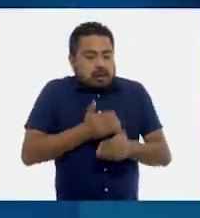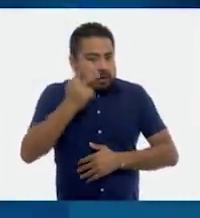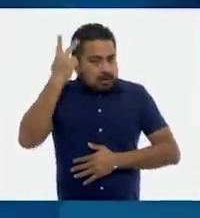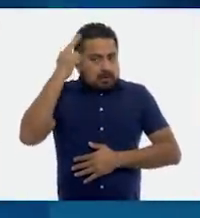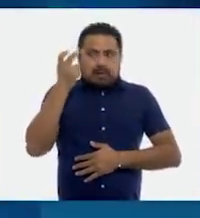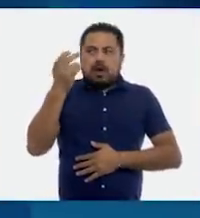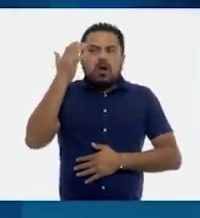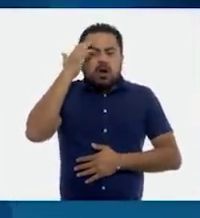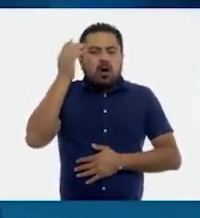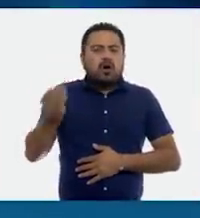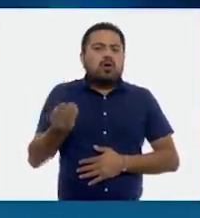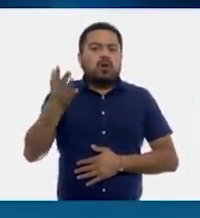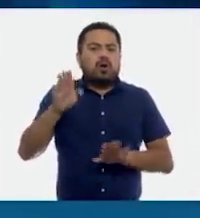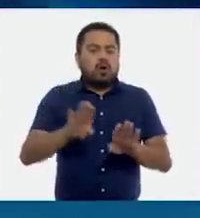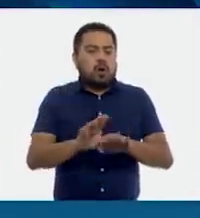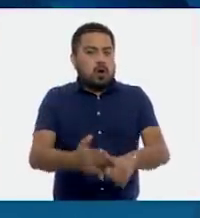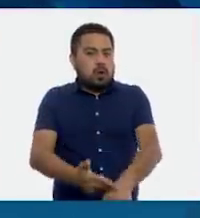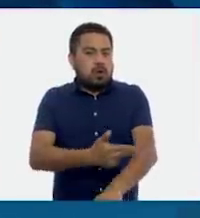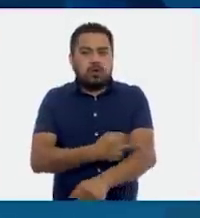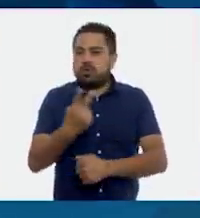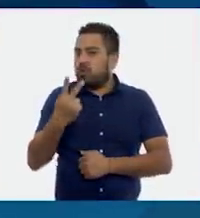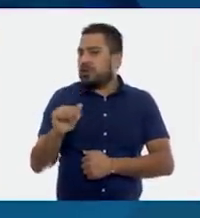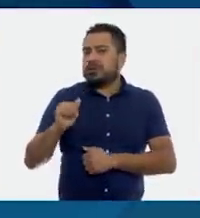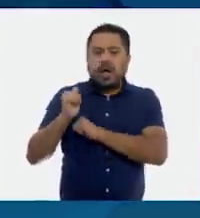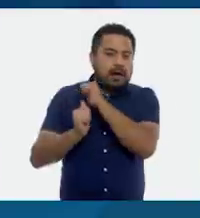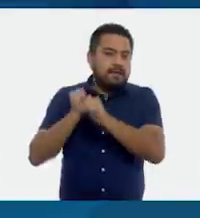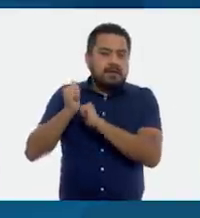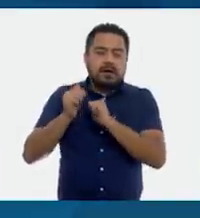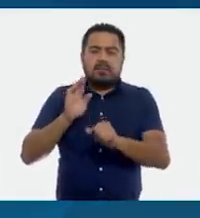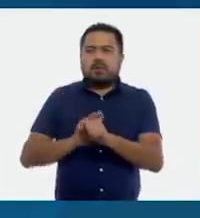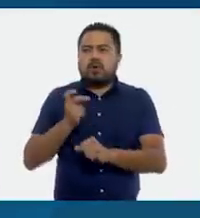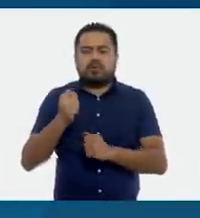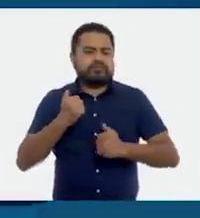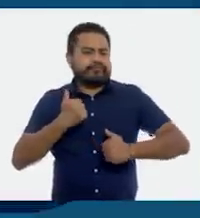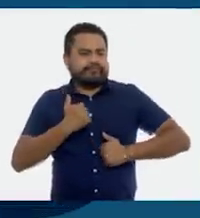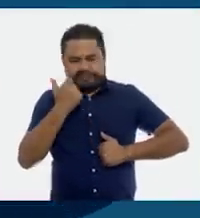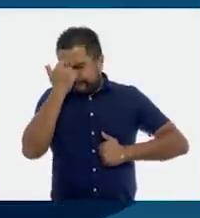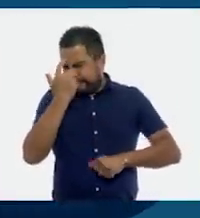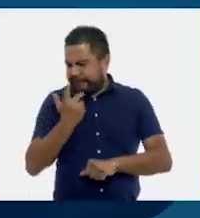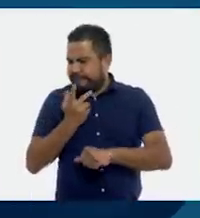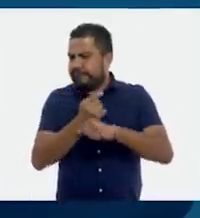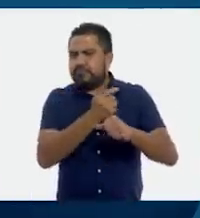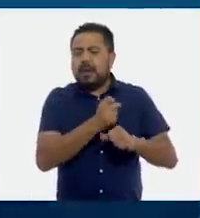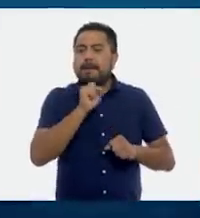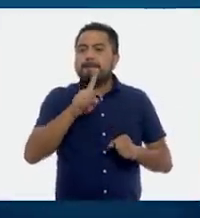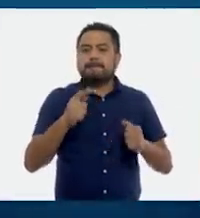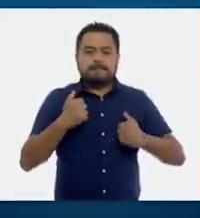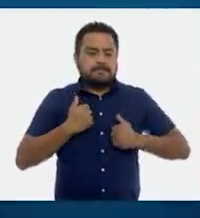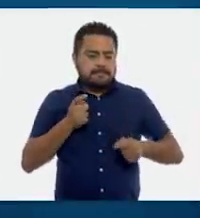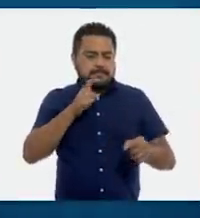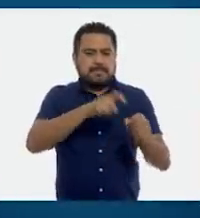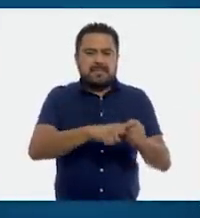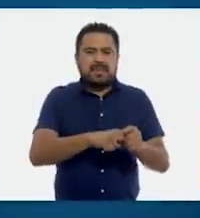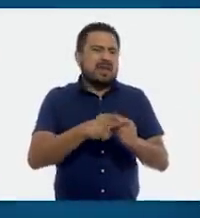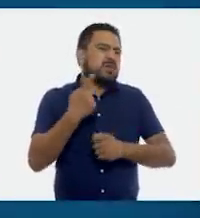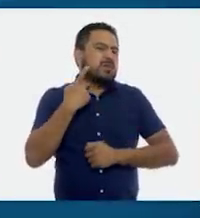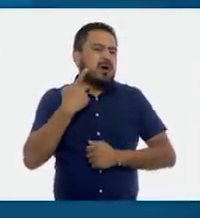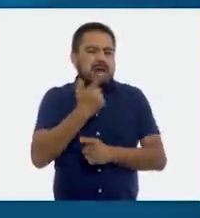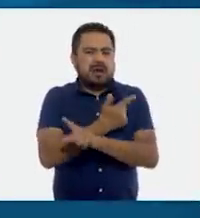Díaz se le conociera como el héroe del 2 de abril. Por sus méritos militares y también por su militancia en el Partido Liberal